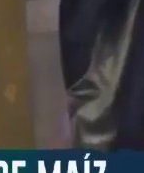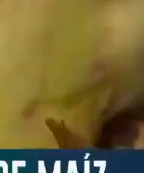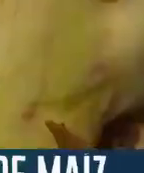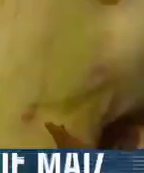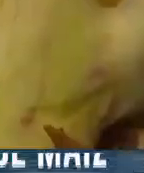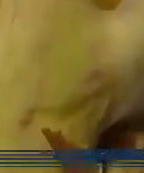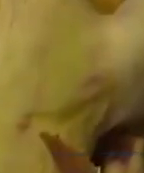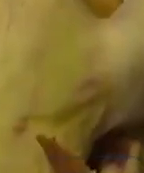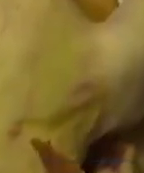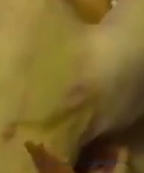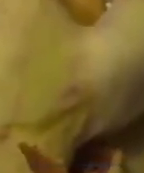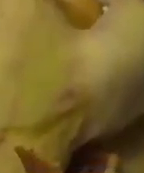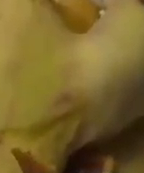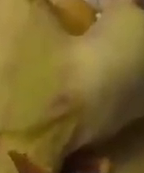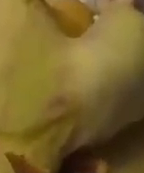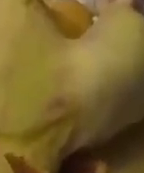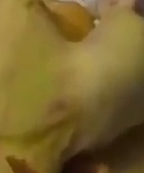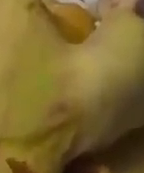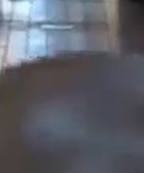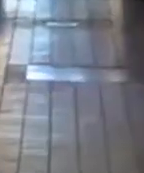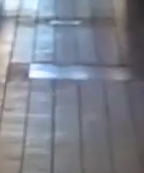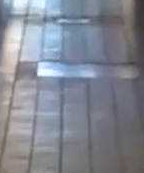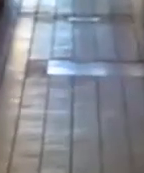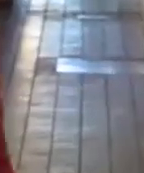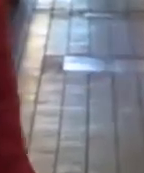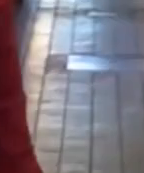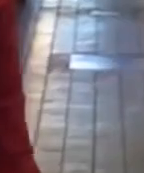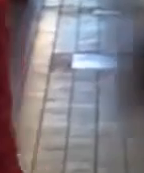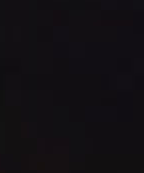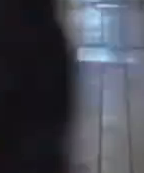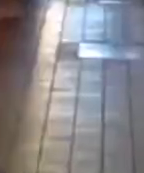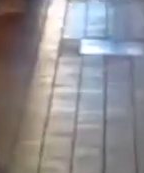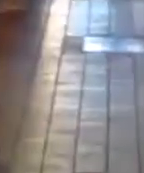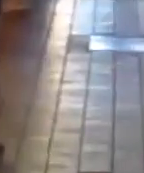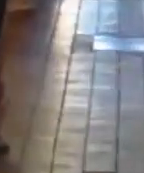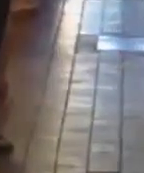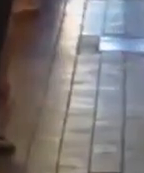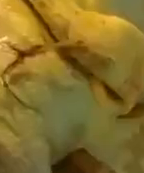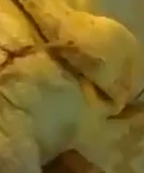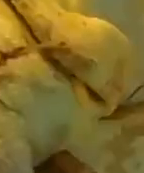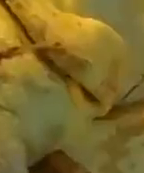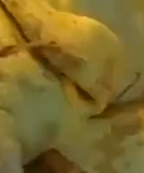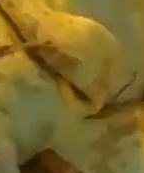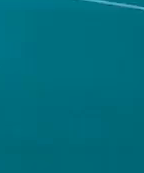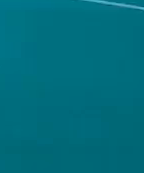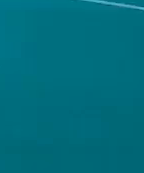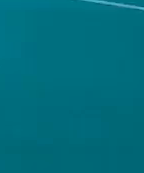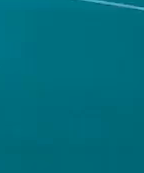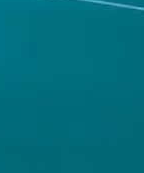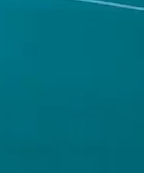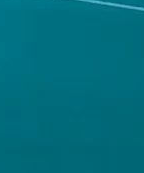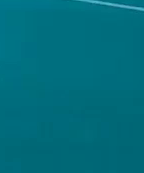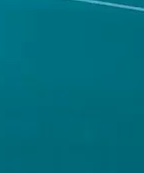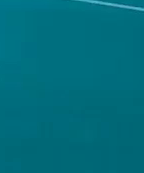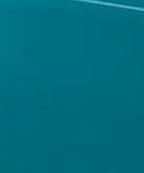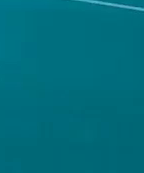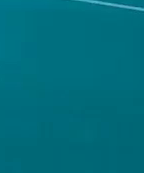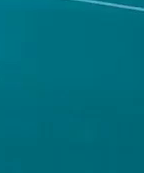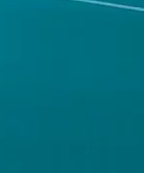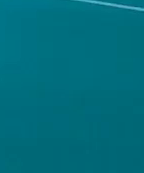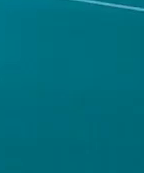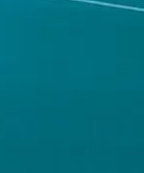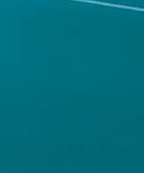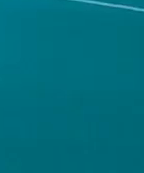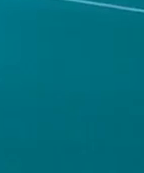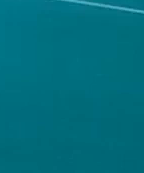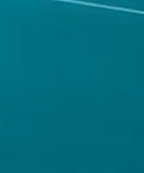810-0202 está disponible para que denuncien cualquier tipo de especulación en los precios de la canasta familiar. Bien, vamos a ir